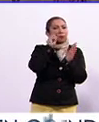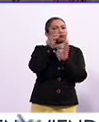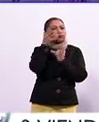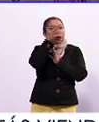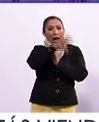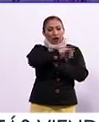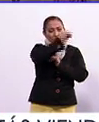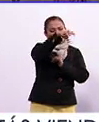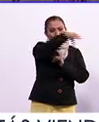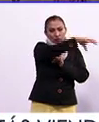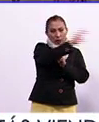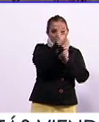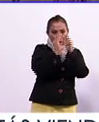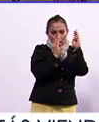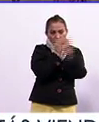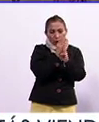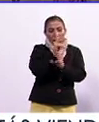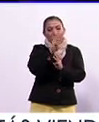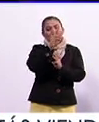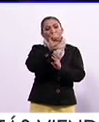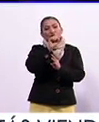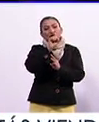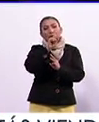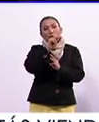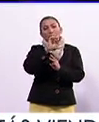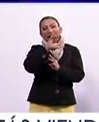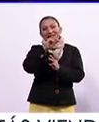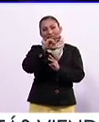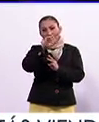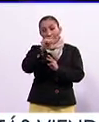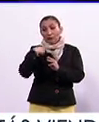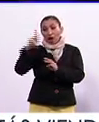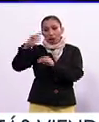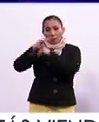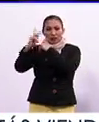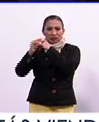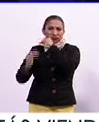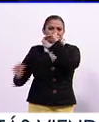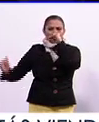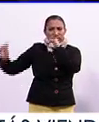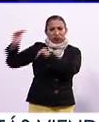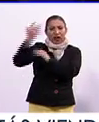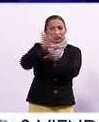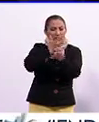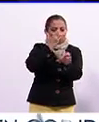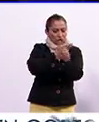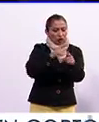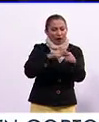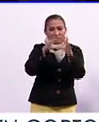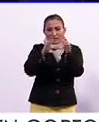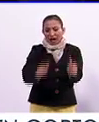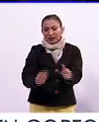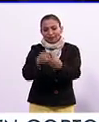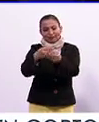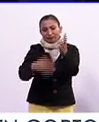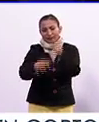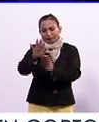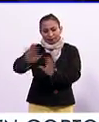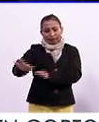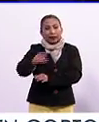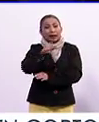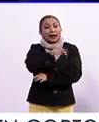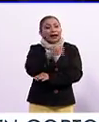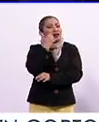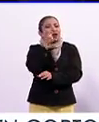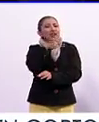ya existen en el mundo desde hace muchos años, pero en países muy desarrollados, Estados Unidos, Francia, etcétera. ¿Qué